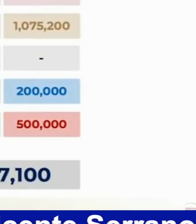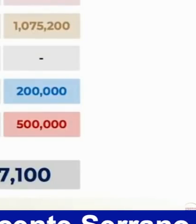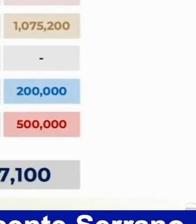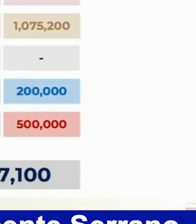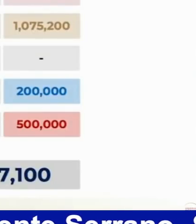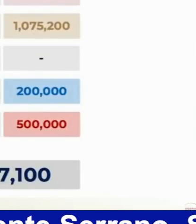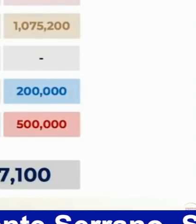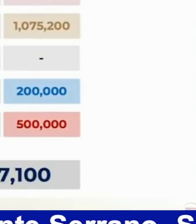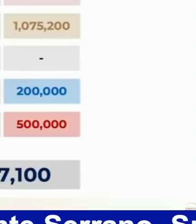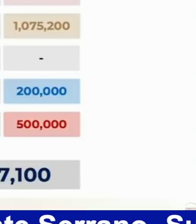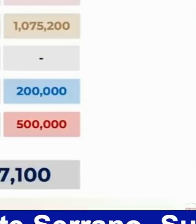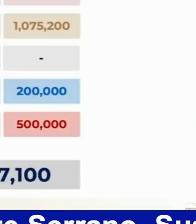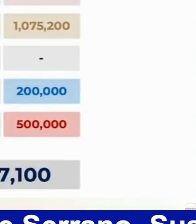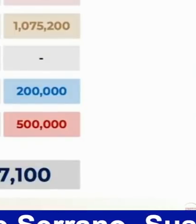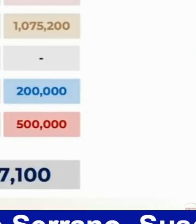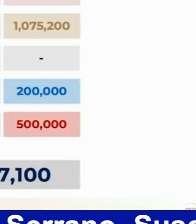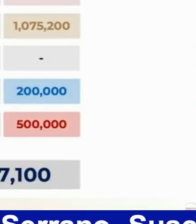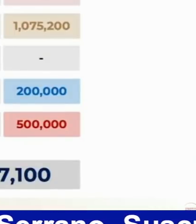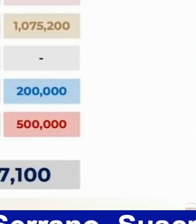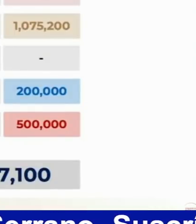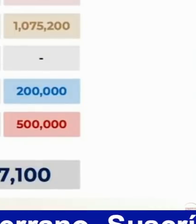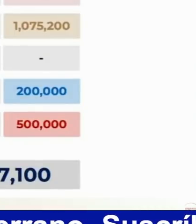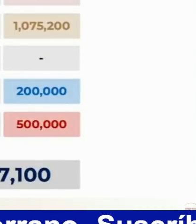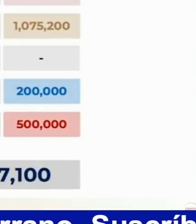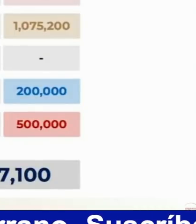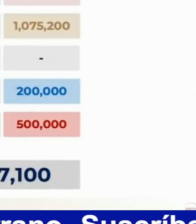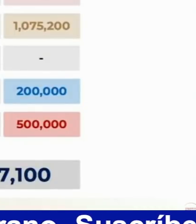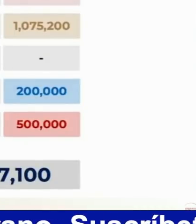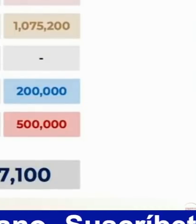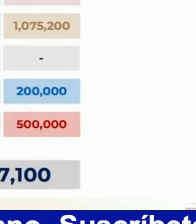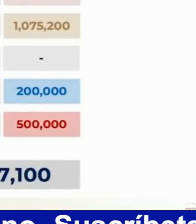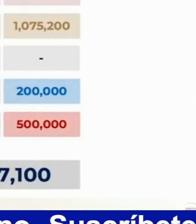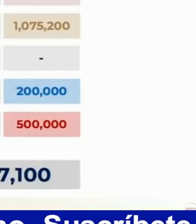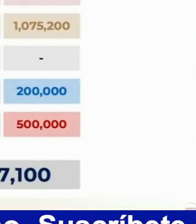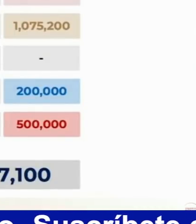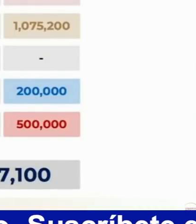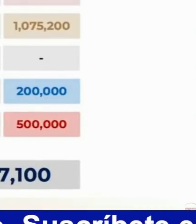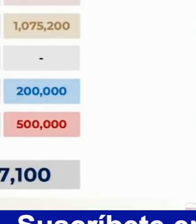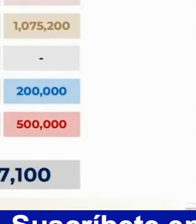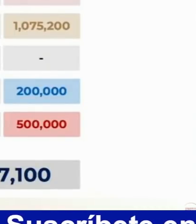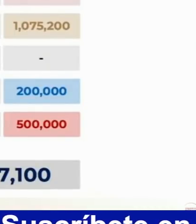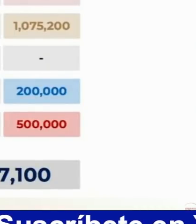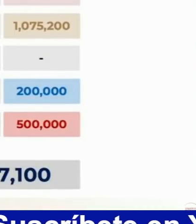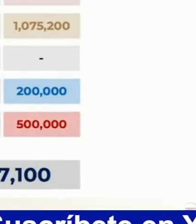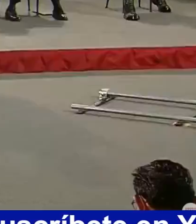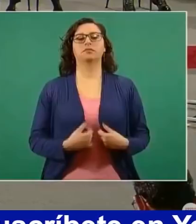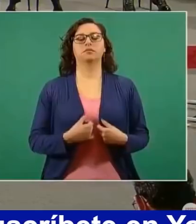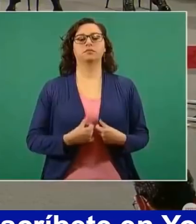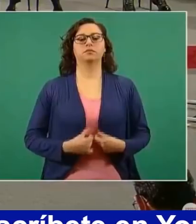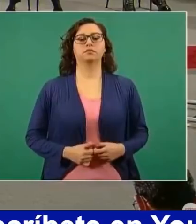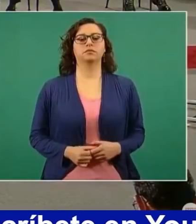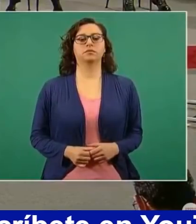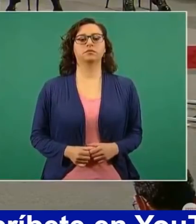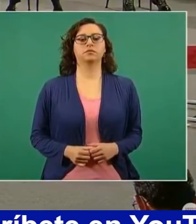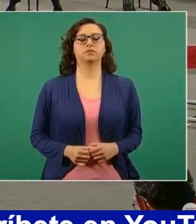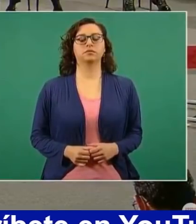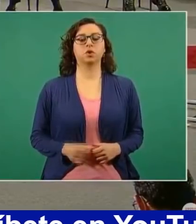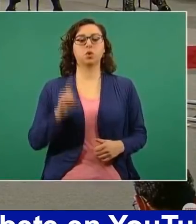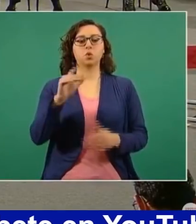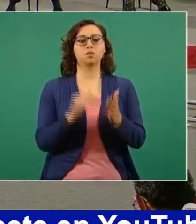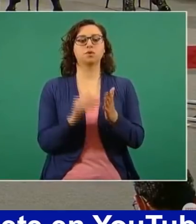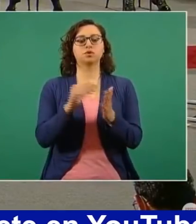recibirlas. Han sido recogidas en el aeropuerto de Holanda, en Schiphol, y vienen ya en camino,